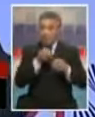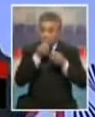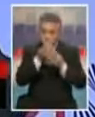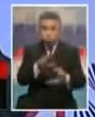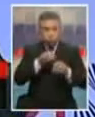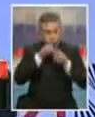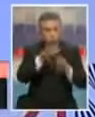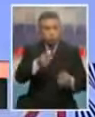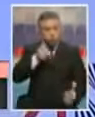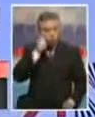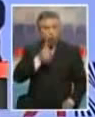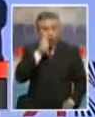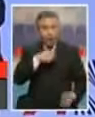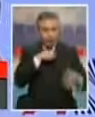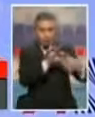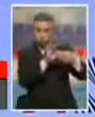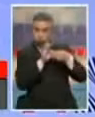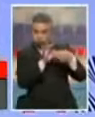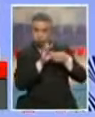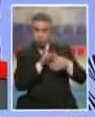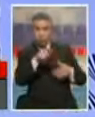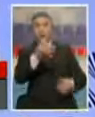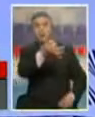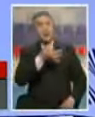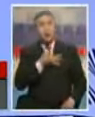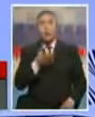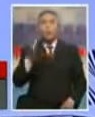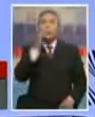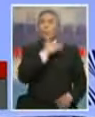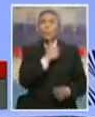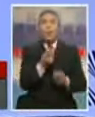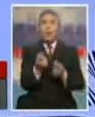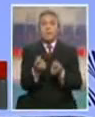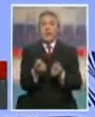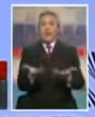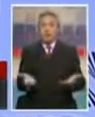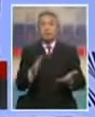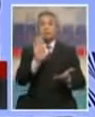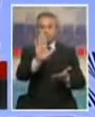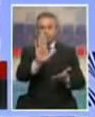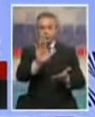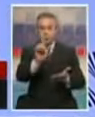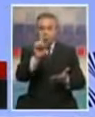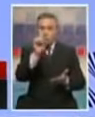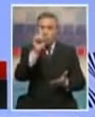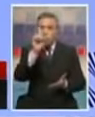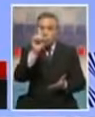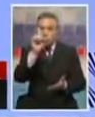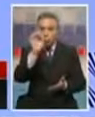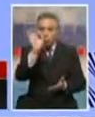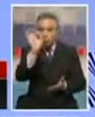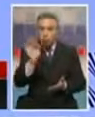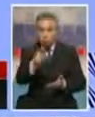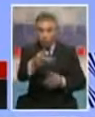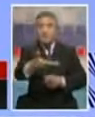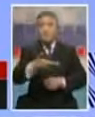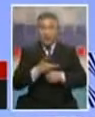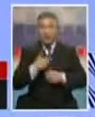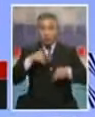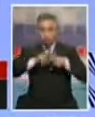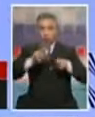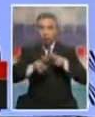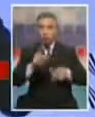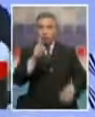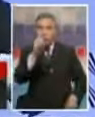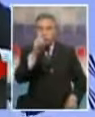días. Nos dicen que no hay plata, Daniel. Fíjese que si le subimos un 1%, usted nos pedía soluciones, un 1% del